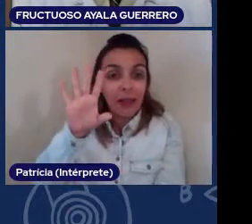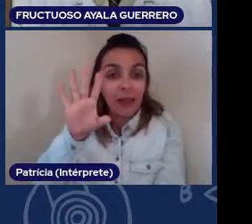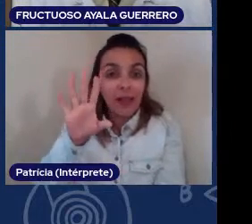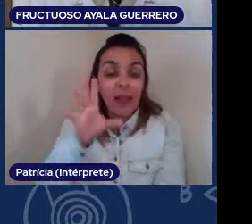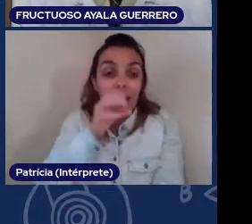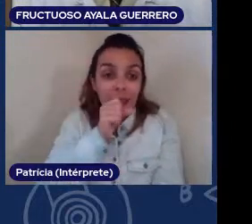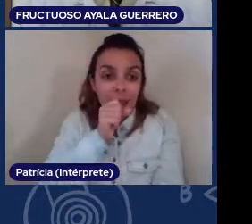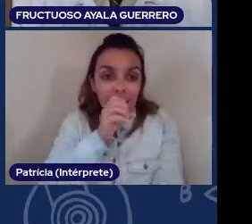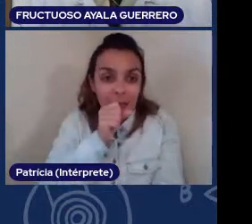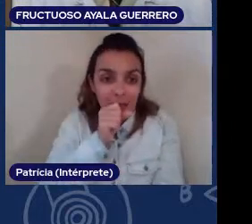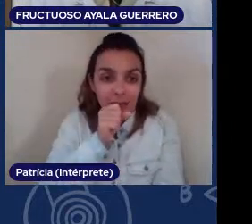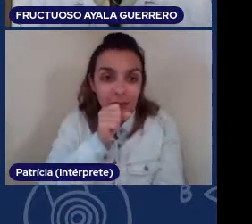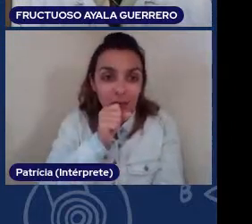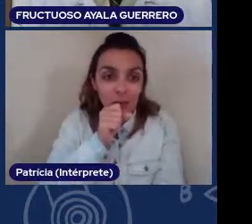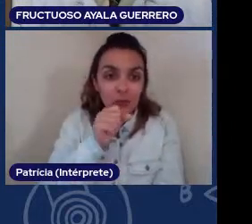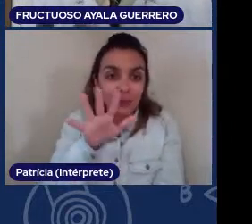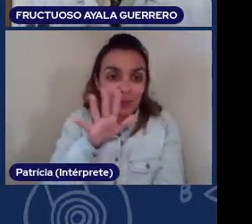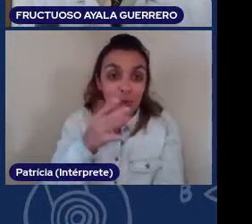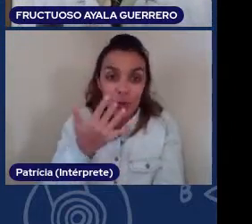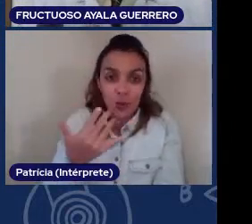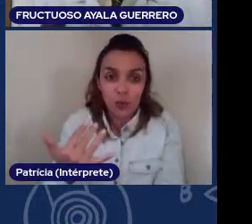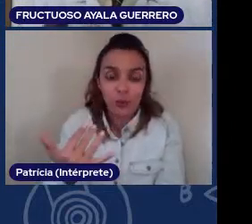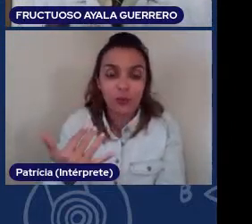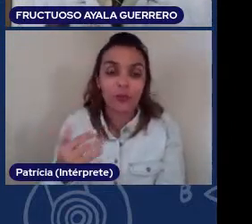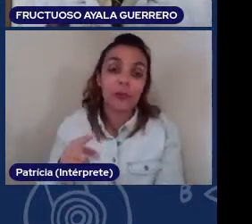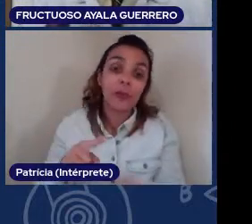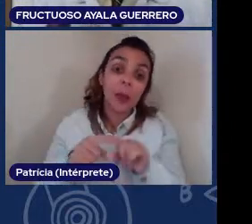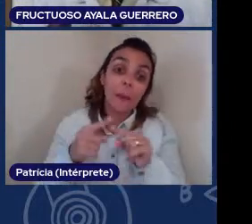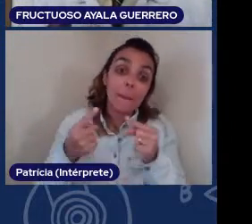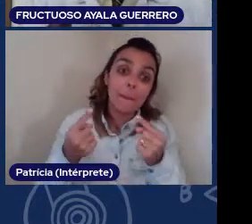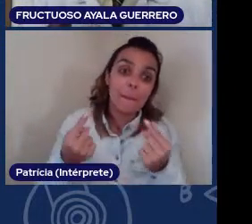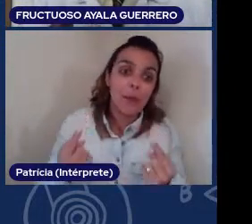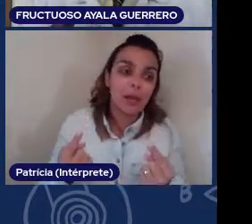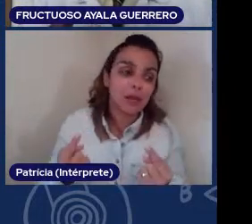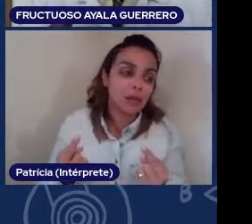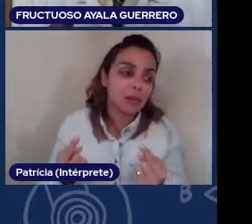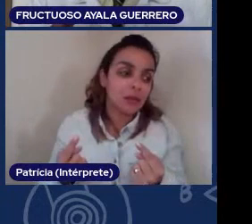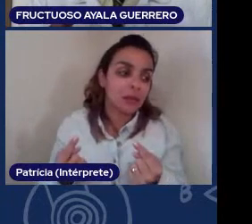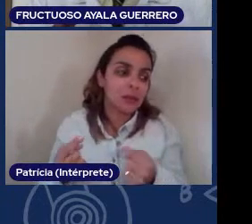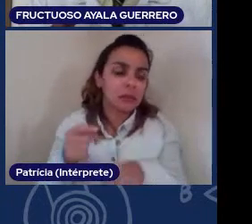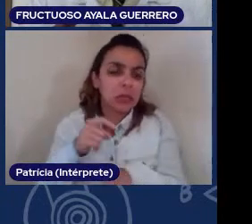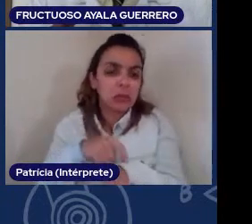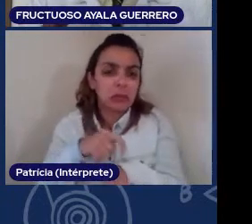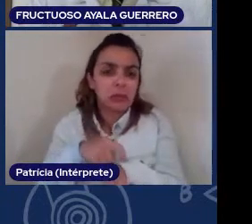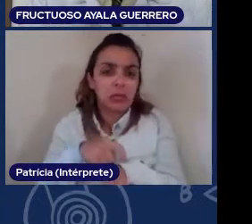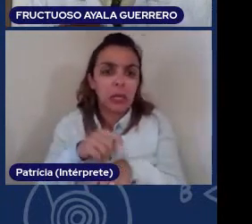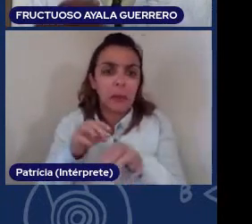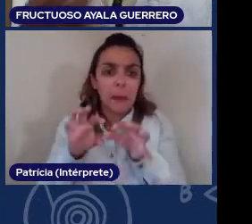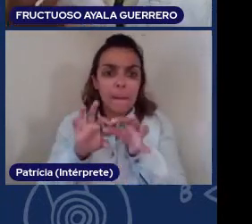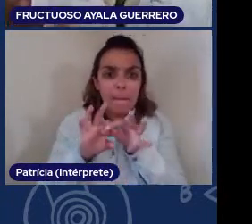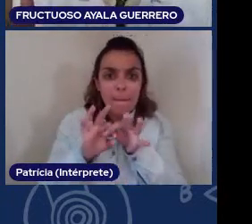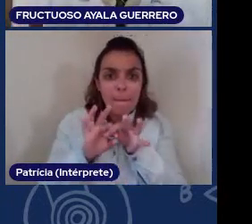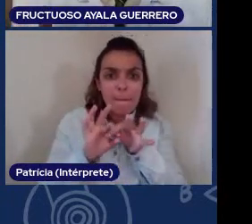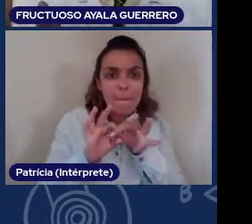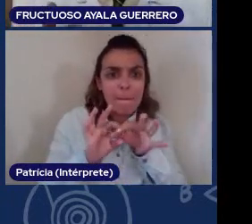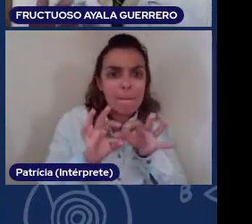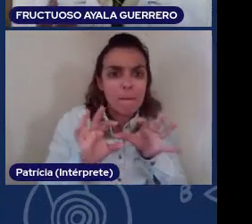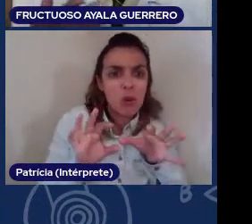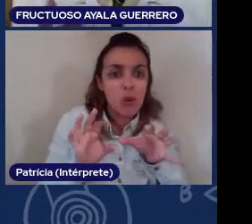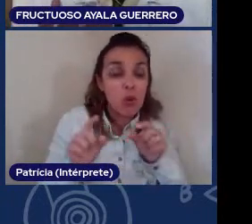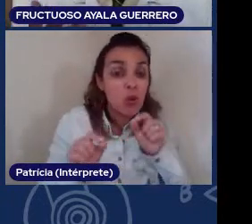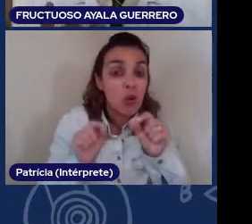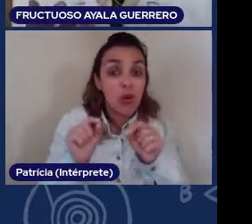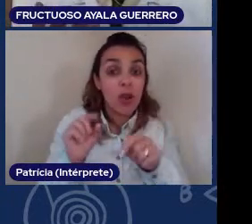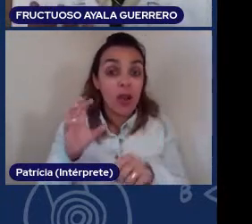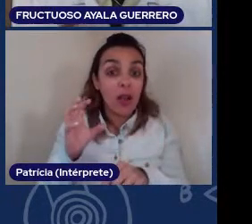despiertos y atentos. Pero en un momento determinado se desconectan. ¿Qué es lo que sucede normalmente